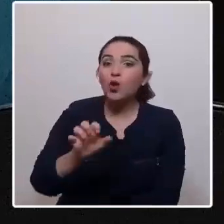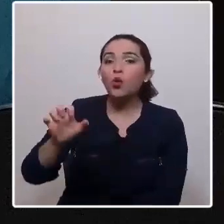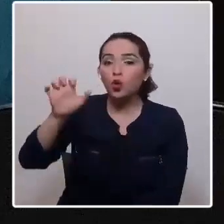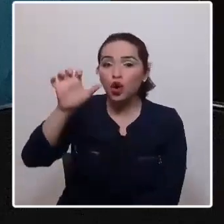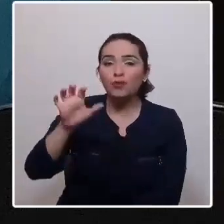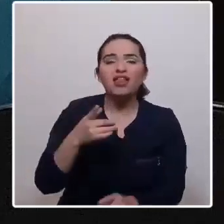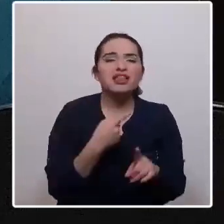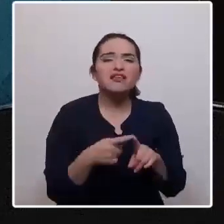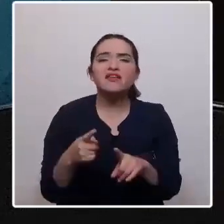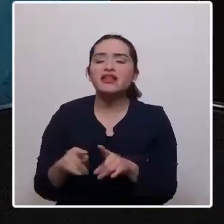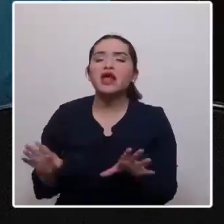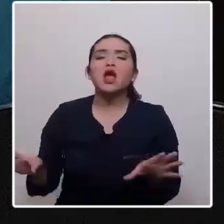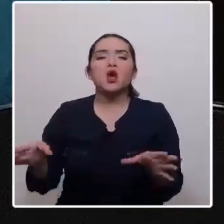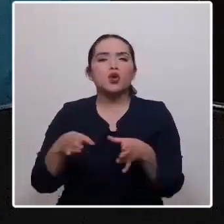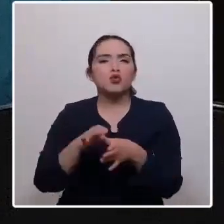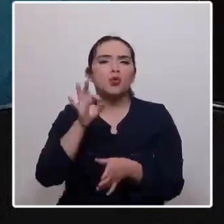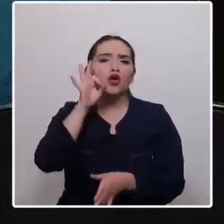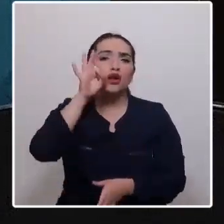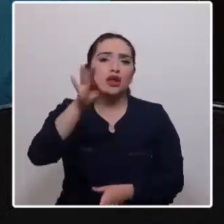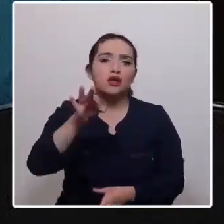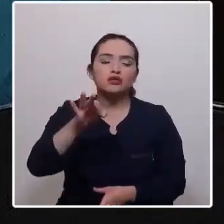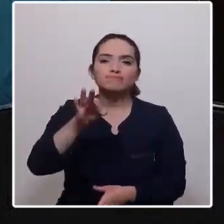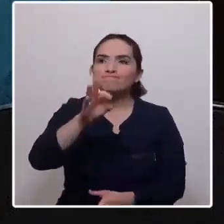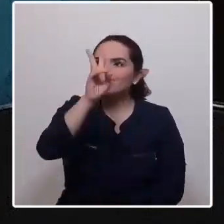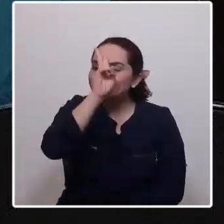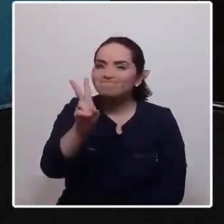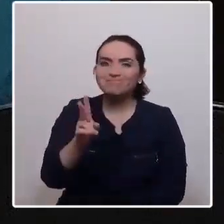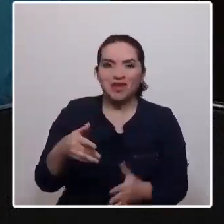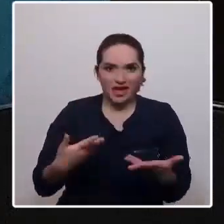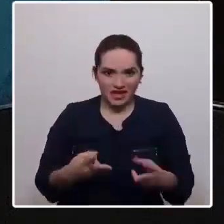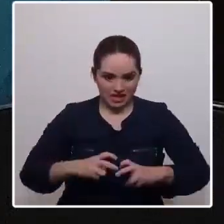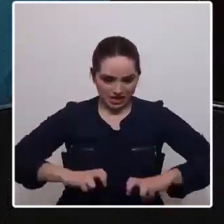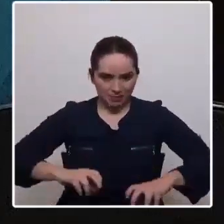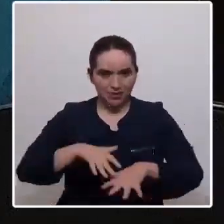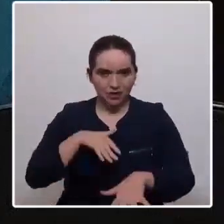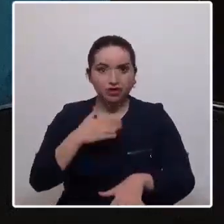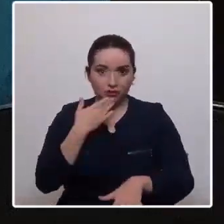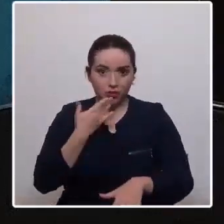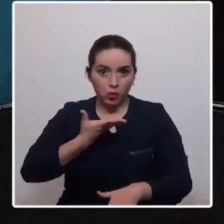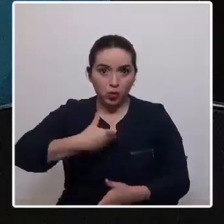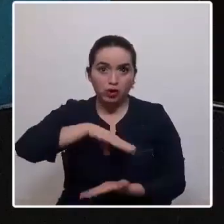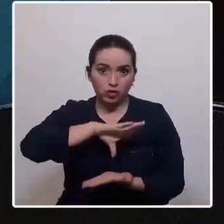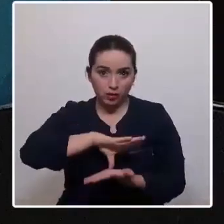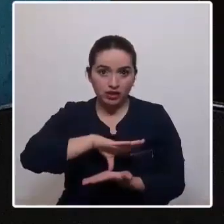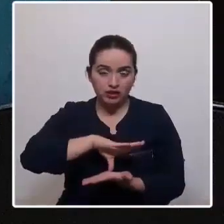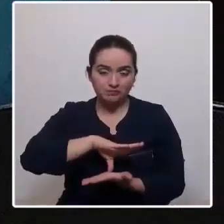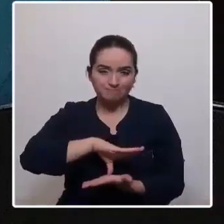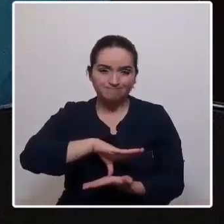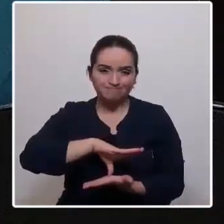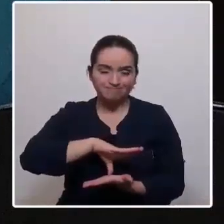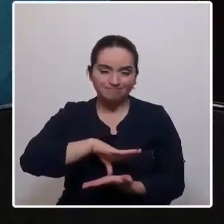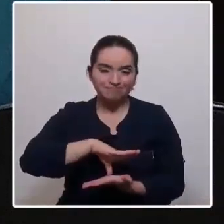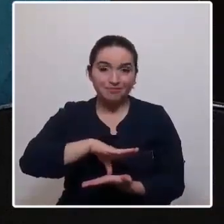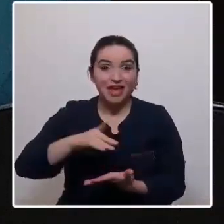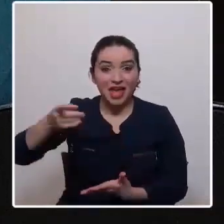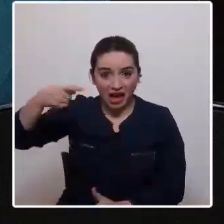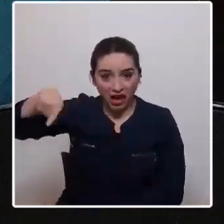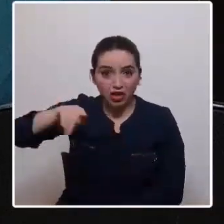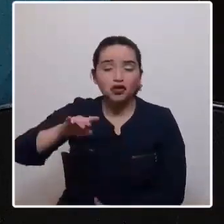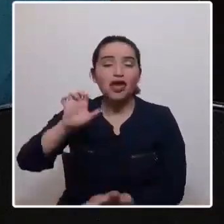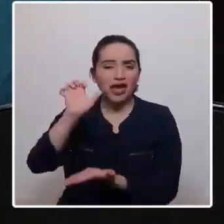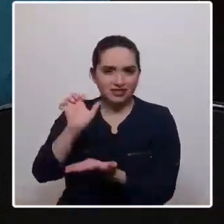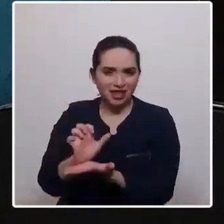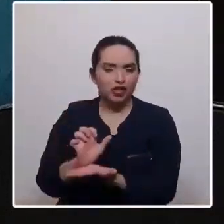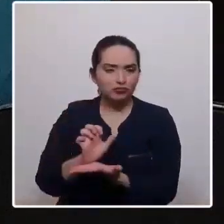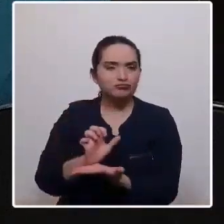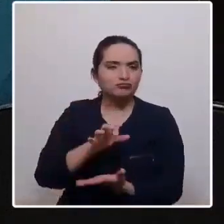sectores acomodados admiran en este pleno y que también en nuestro país admiran, apuesta por la estatización, apuesta